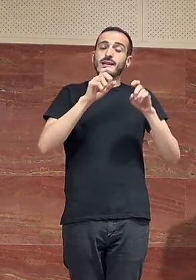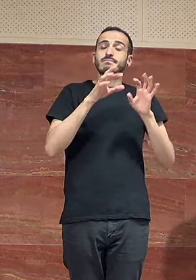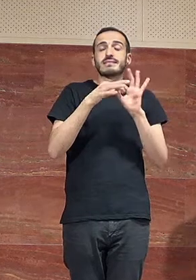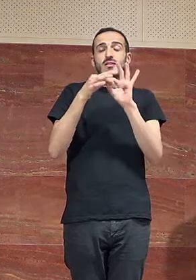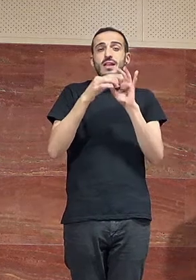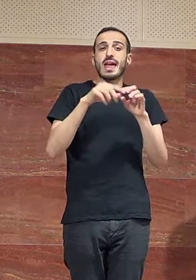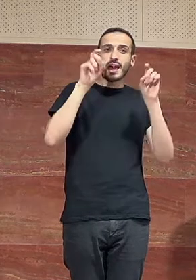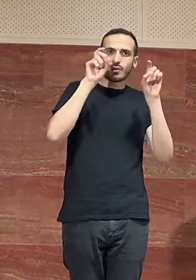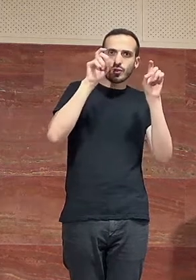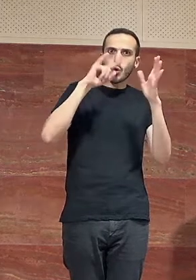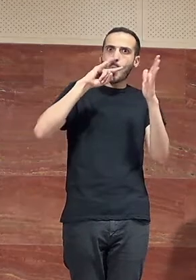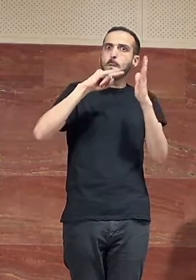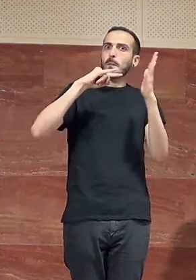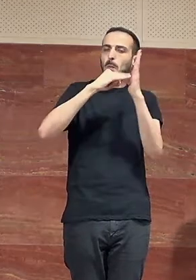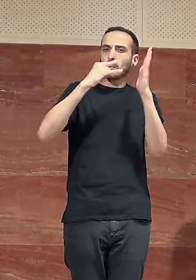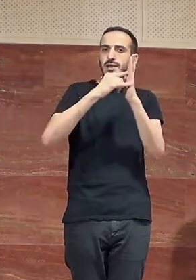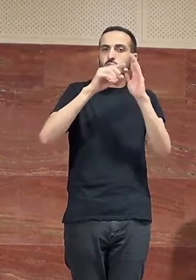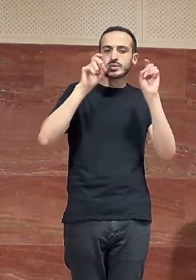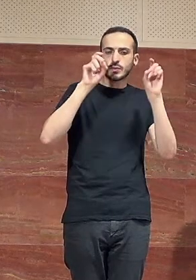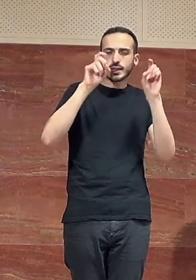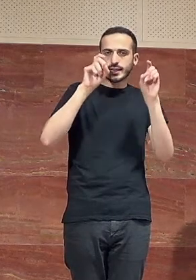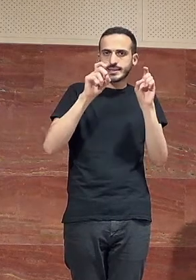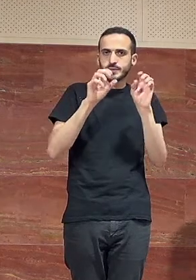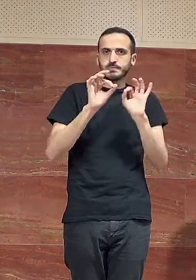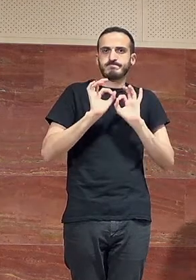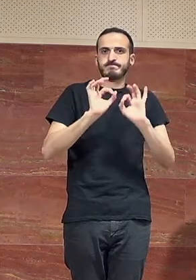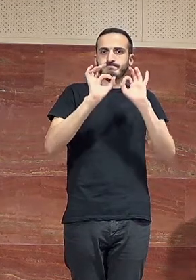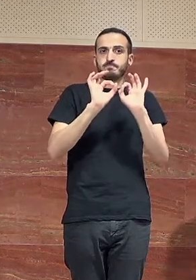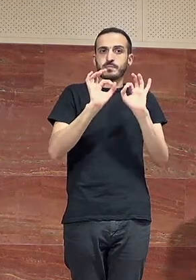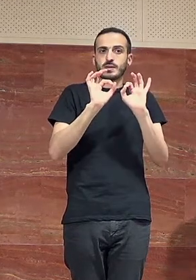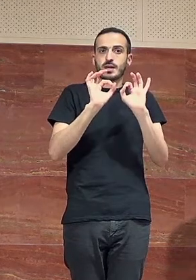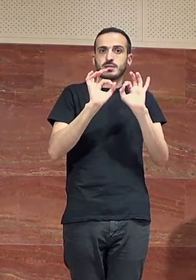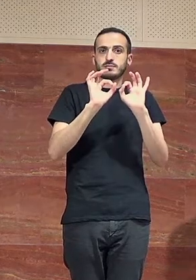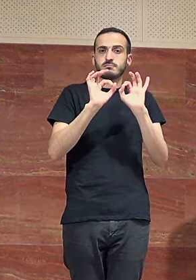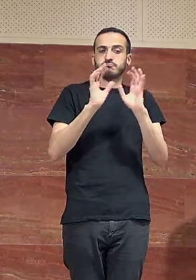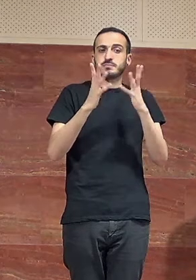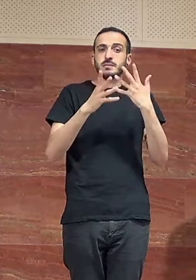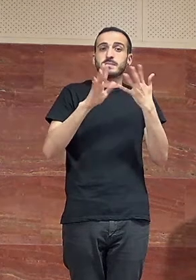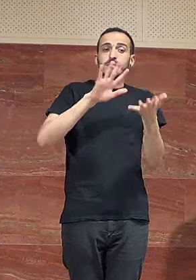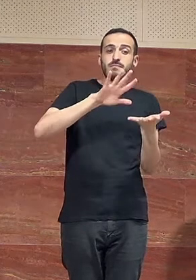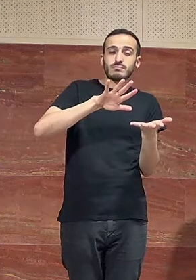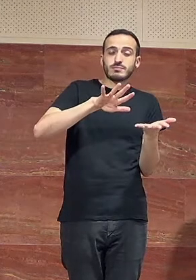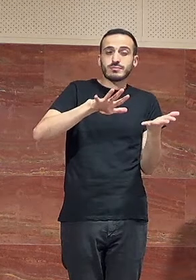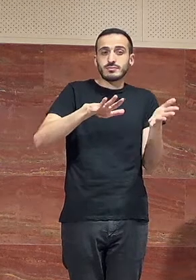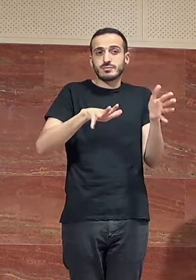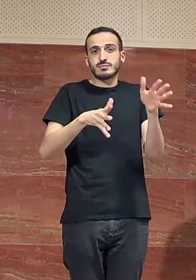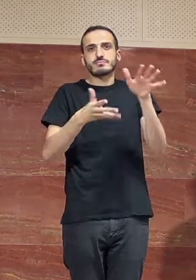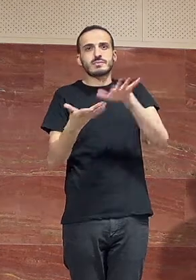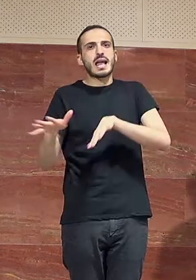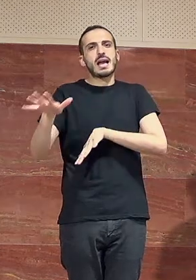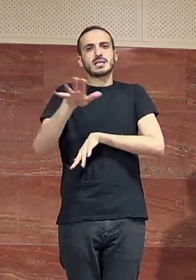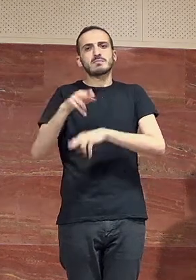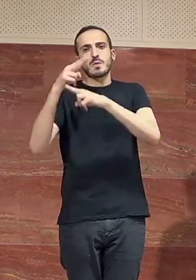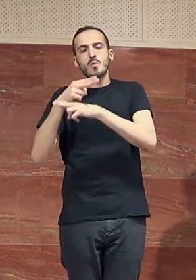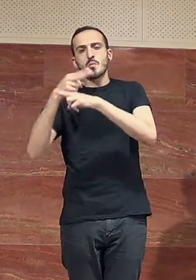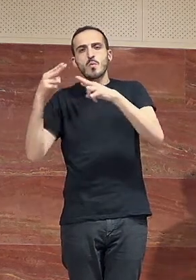con métodos educativos no directivos, donde luego de forma natural podemos pasar a espacios públicos, ya